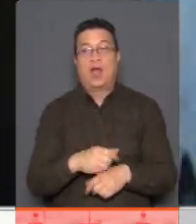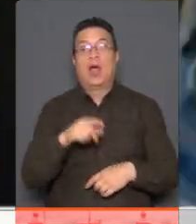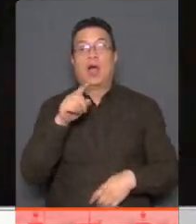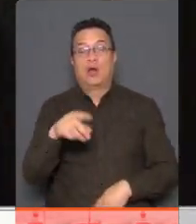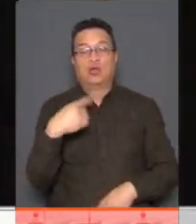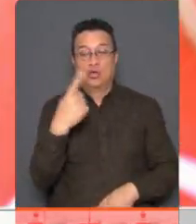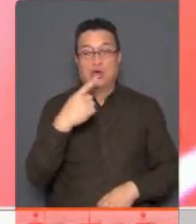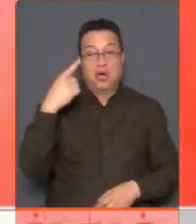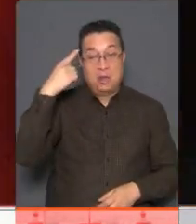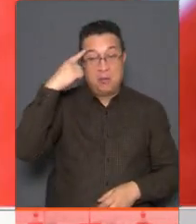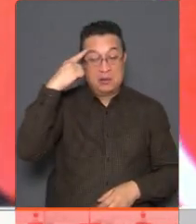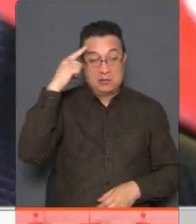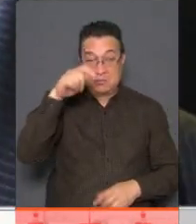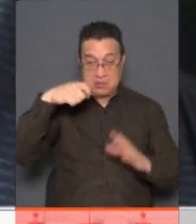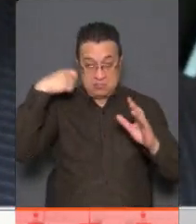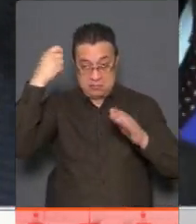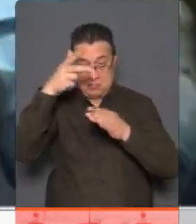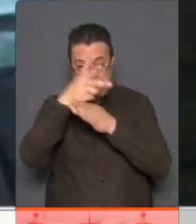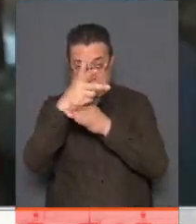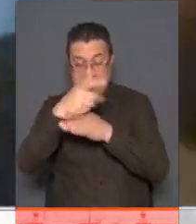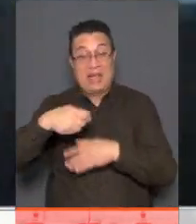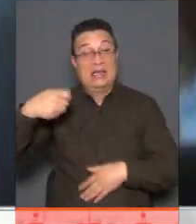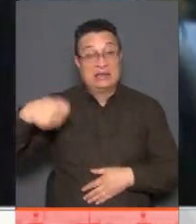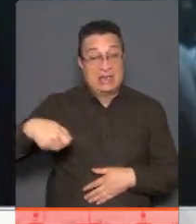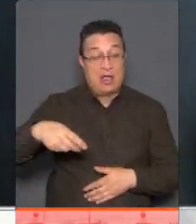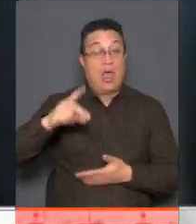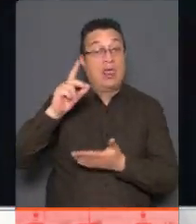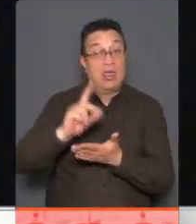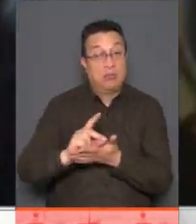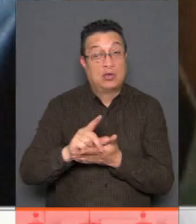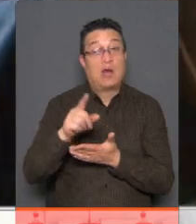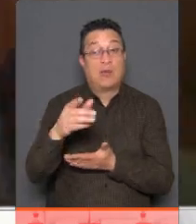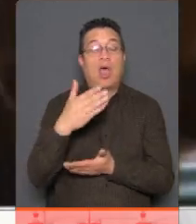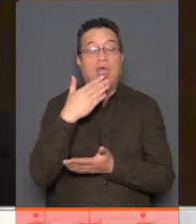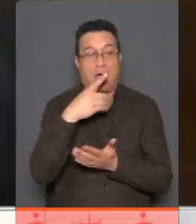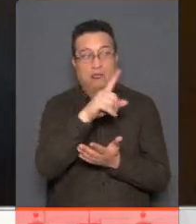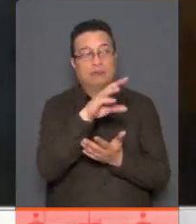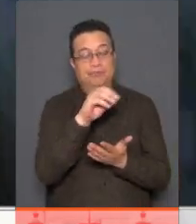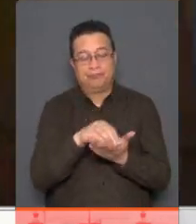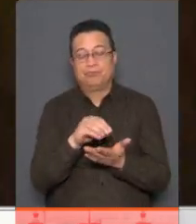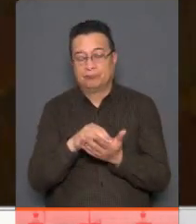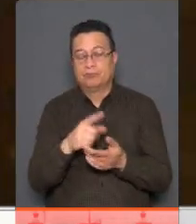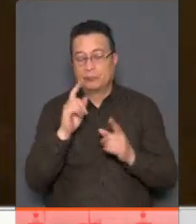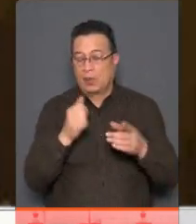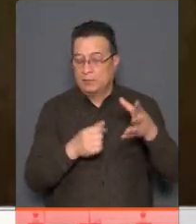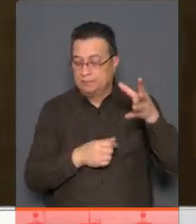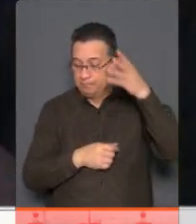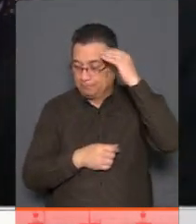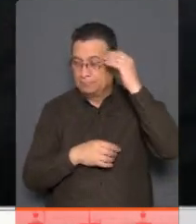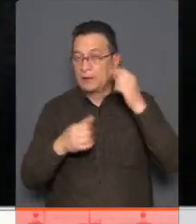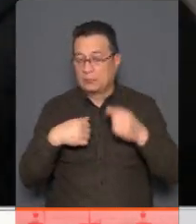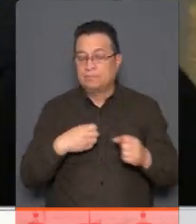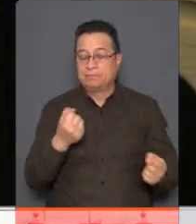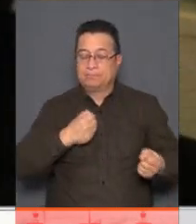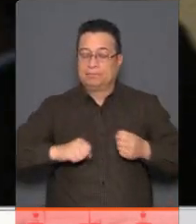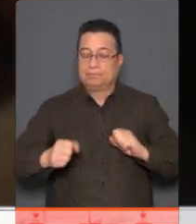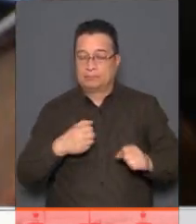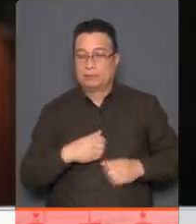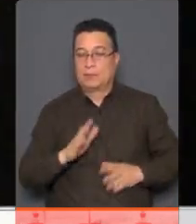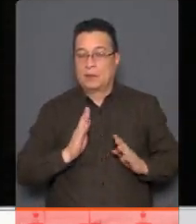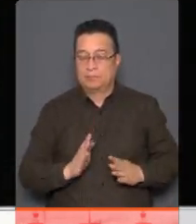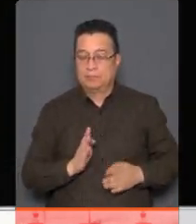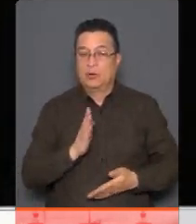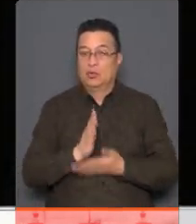bueno, las cámaras, el Senado y la Cámara de Diputados van a tomar nota de eso y por lo tanto van a tratar de hacer un contrapunto en términos,